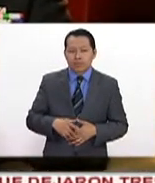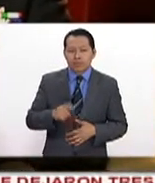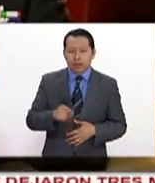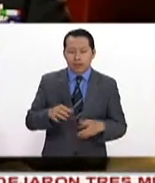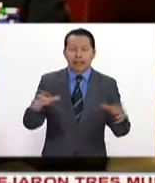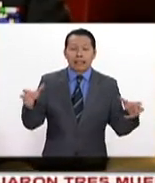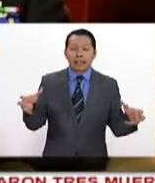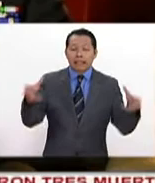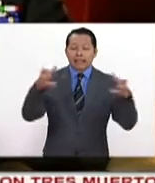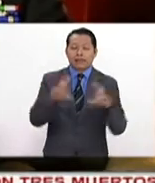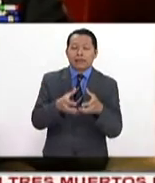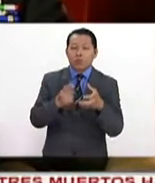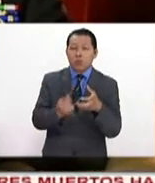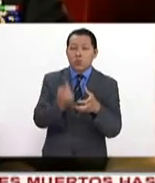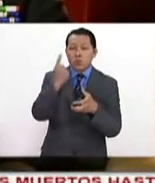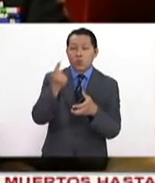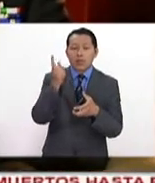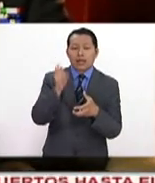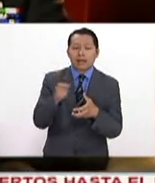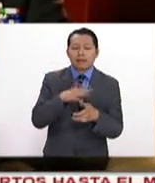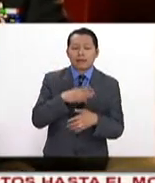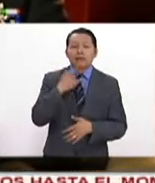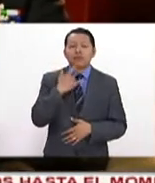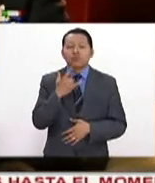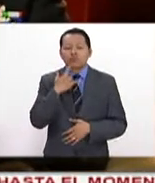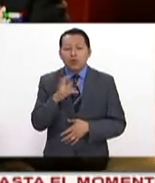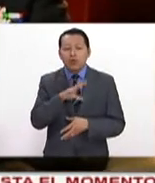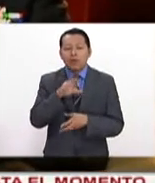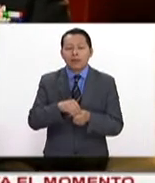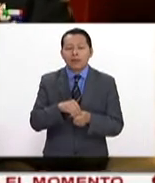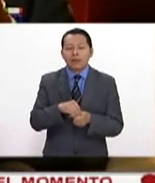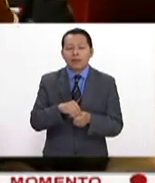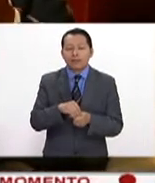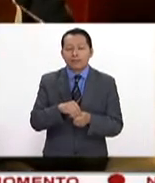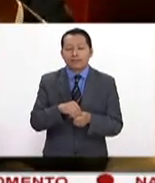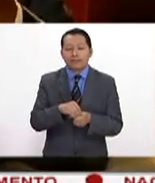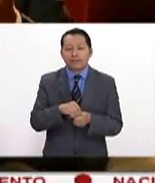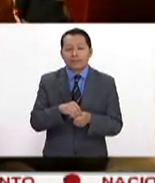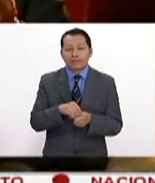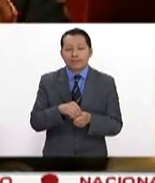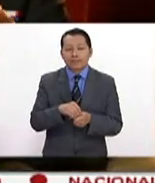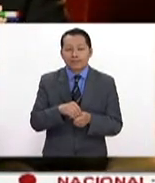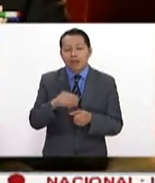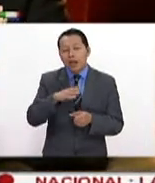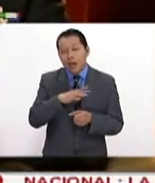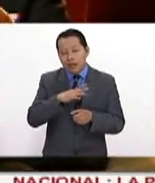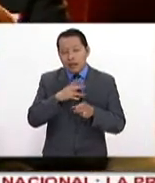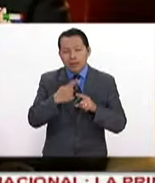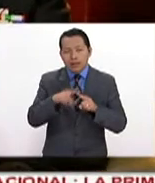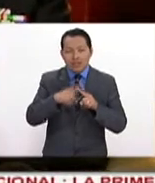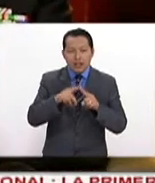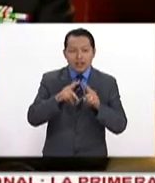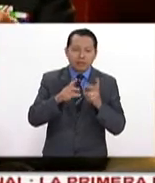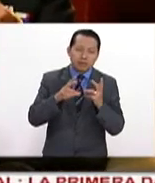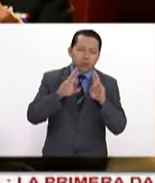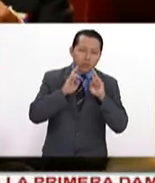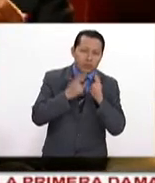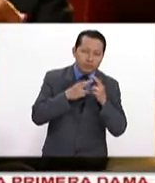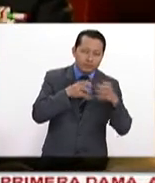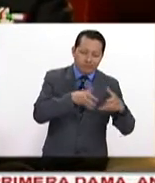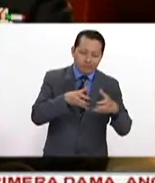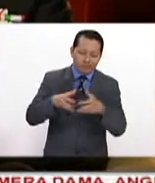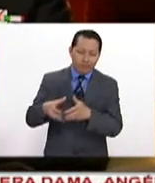ente todos los esfuerzos, todo lo que viene siendo las unidades que tiene